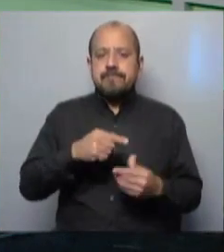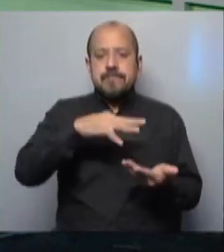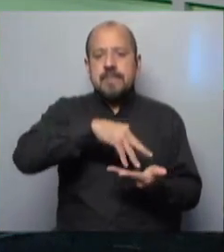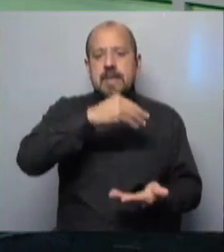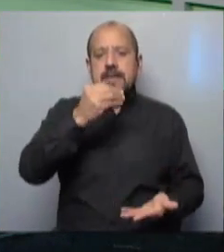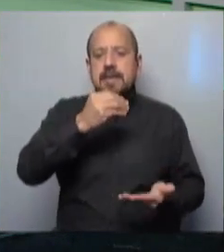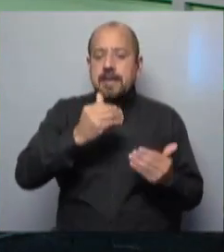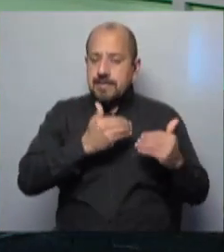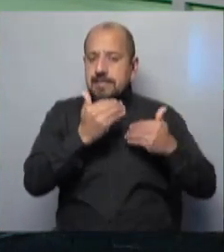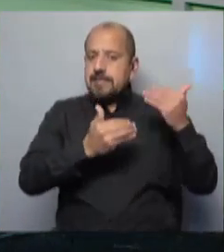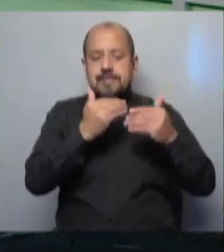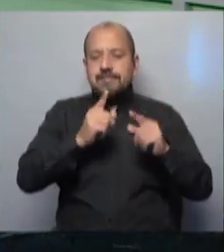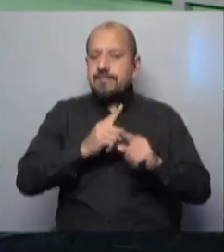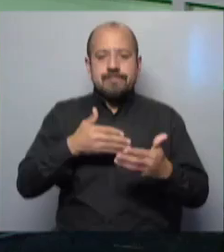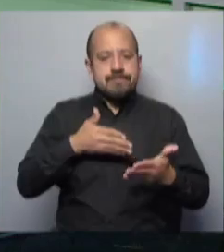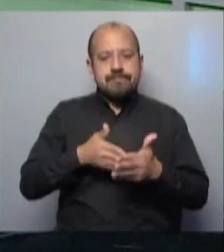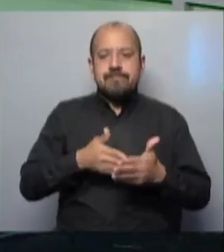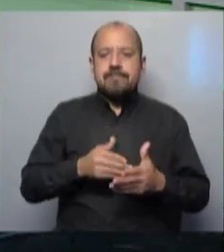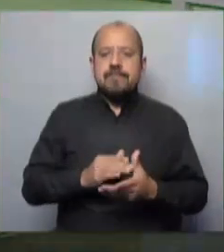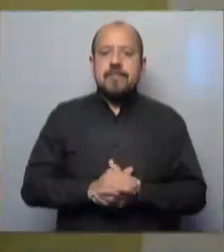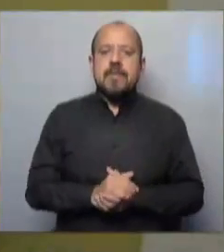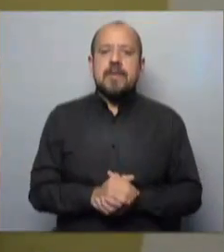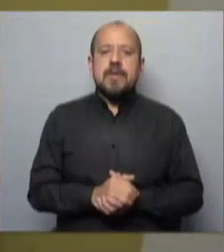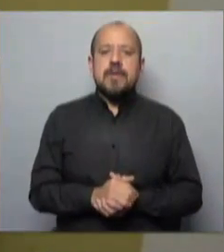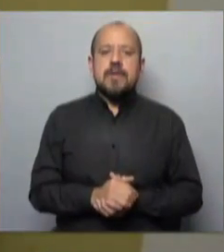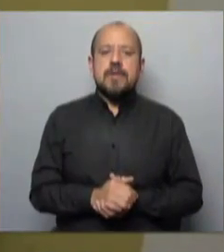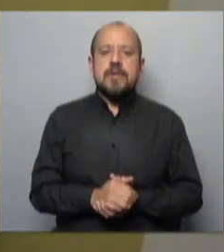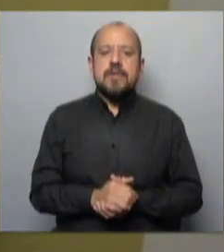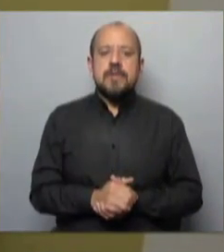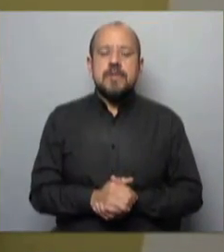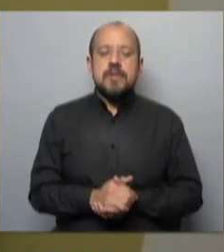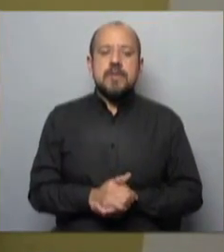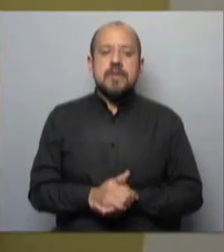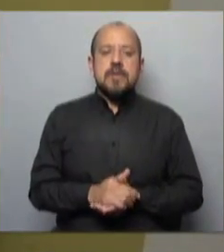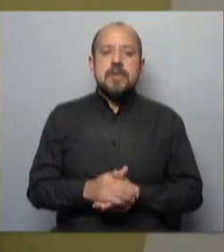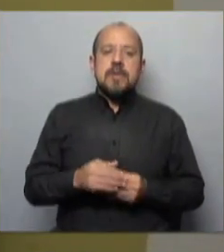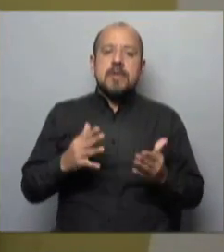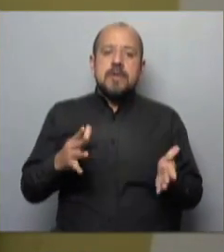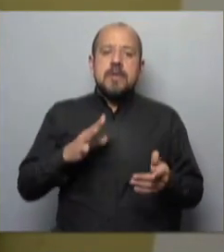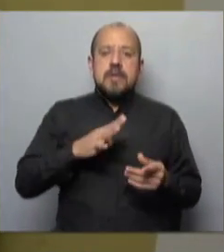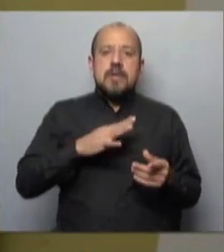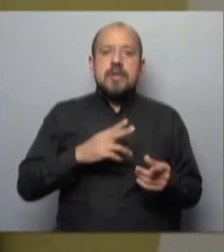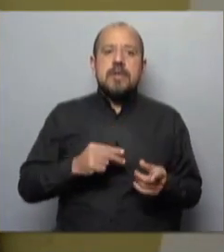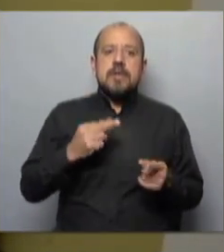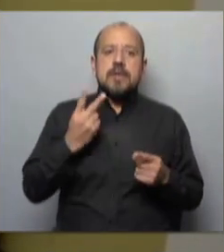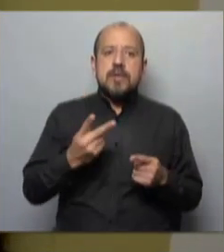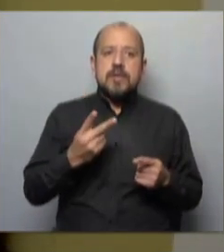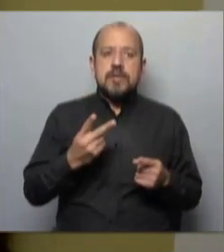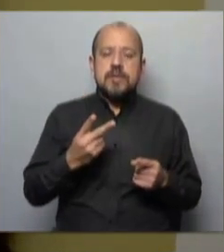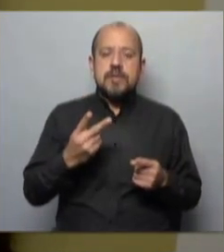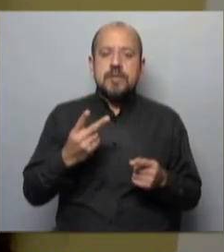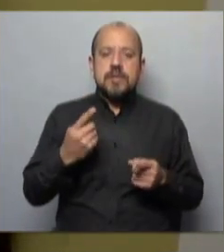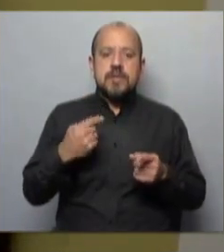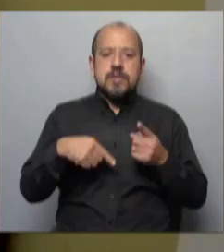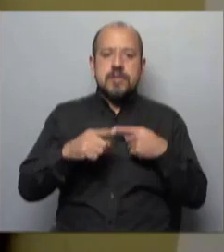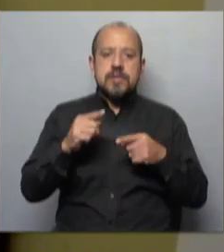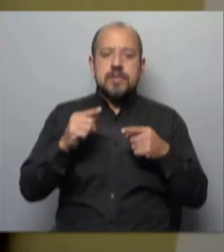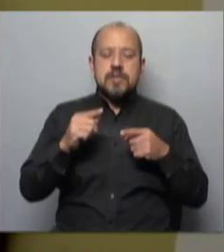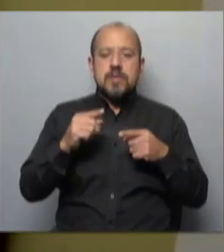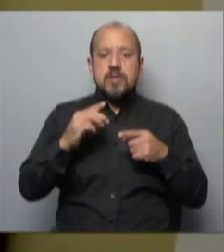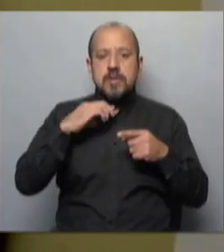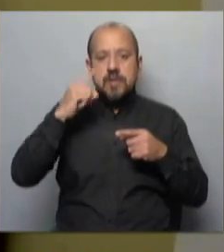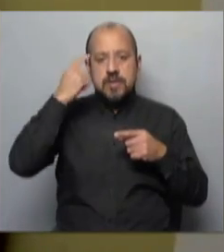y del fortalecimiento de la empresa estatal la motivación tiene 22 patas de llama oscura una